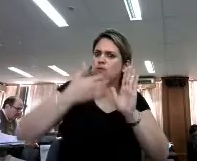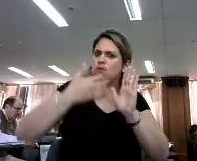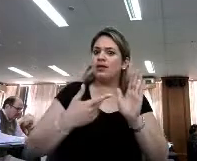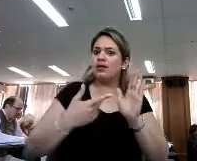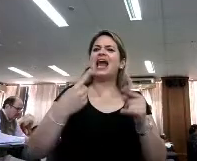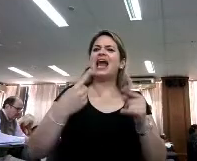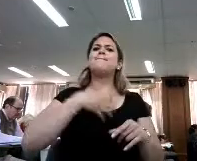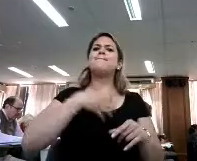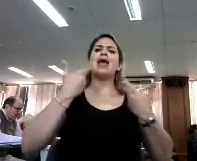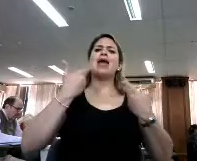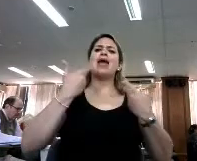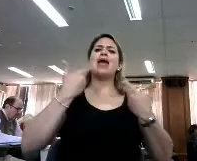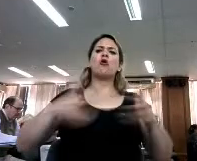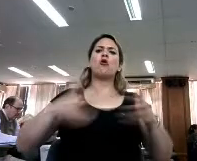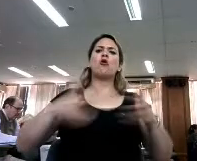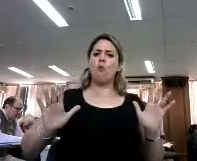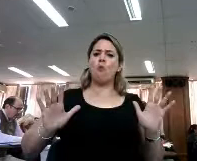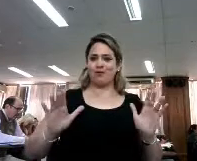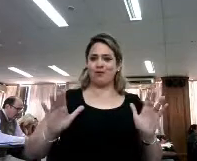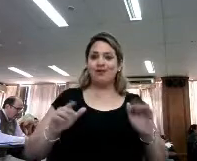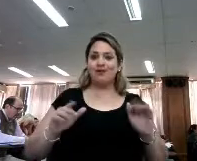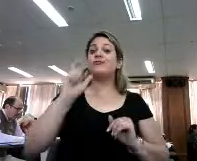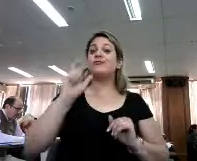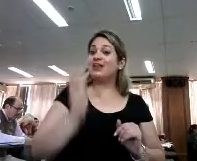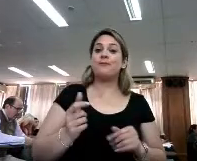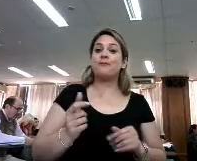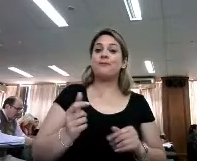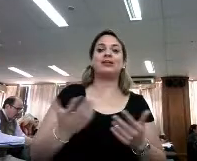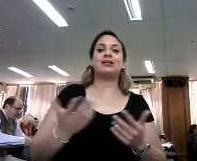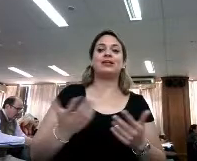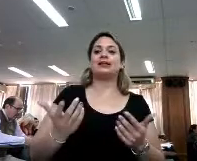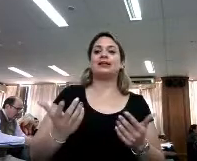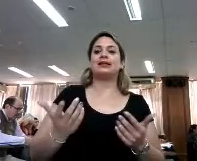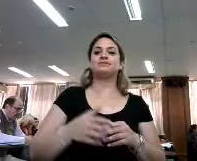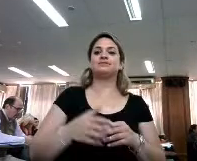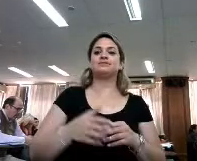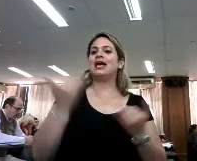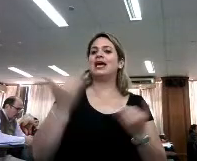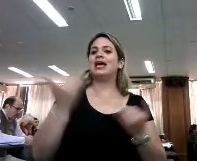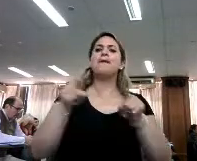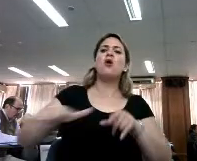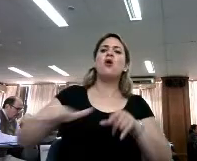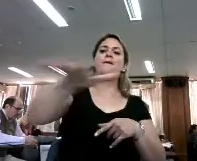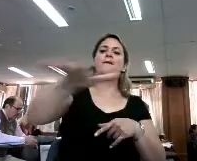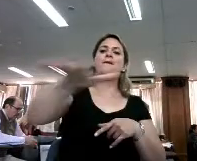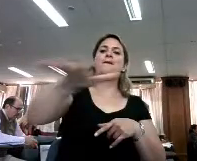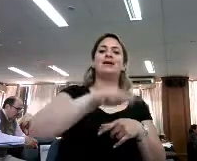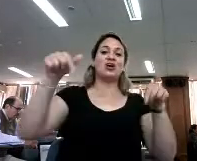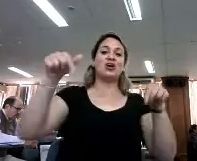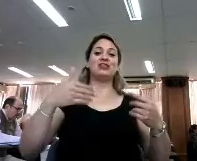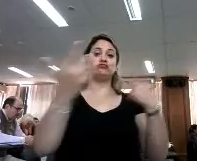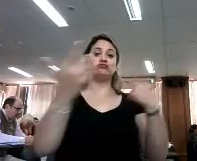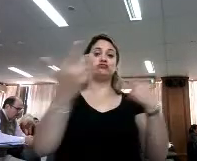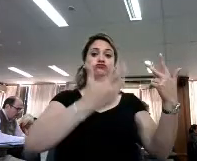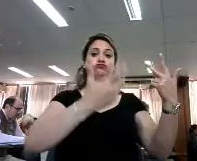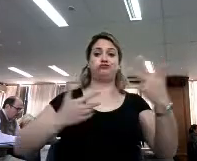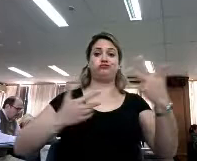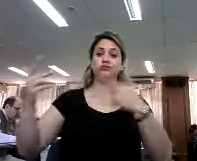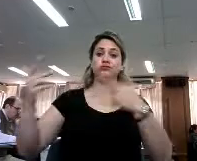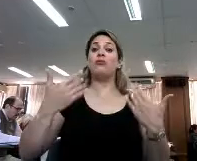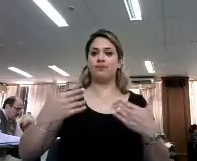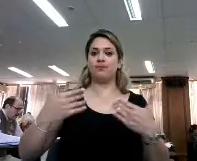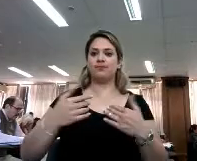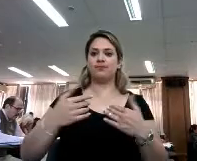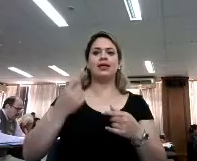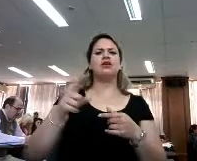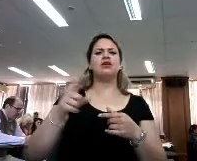común? Bueno, la respuesta a eso precisamente la tenemos en espacios como estos, porque no es lo mismo hablar